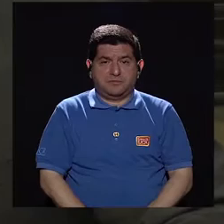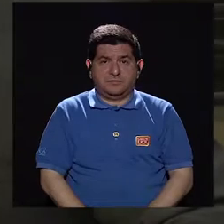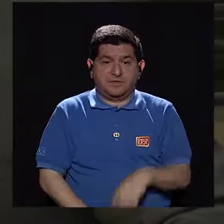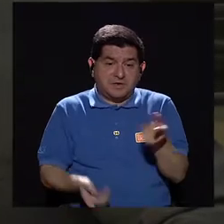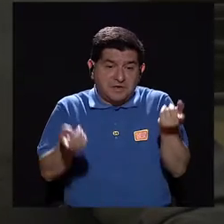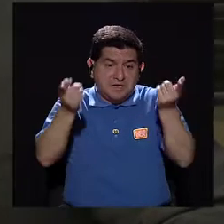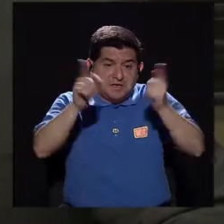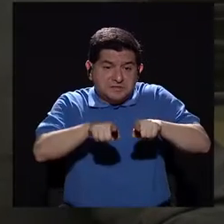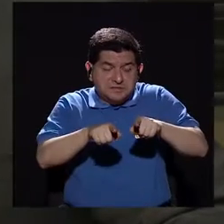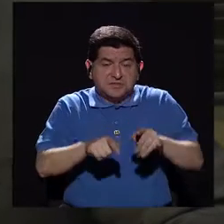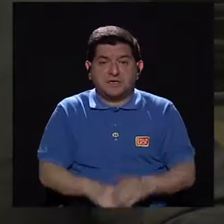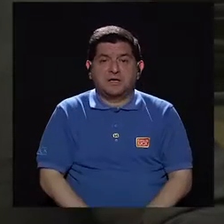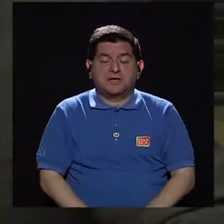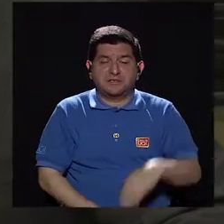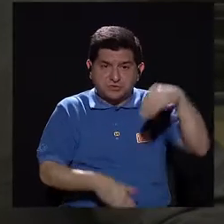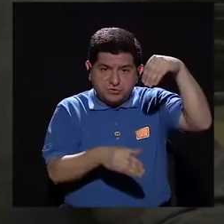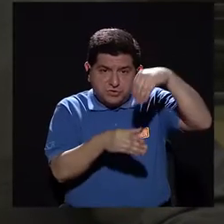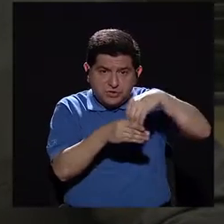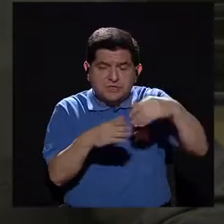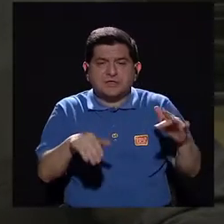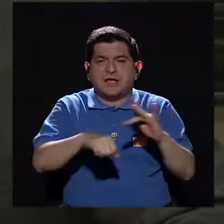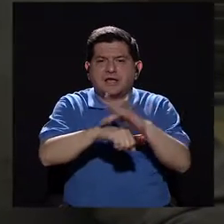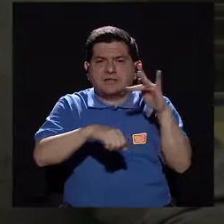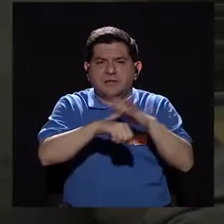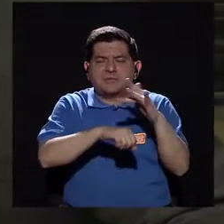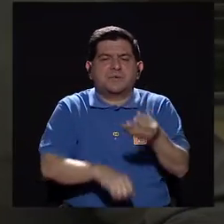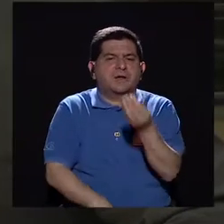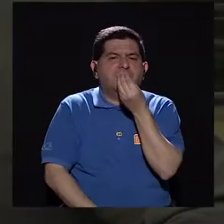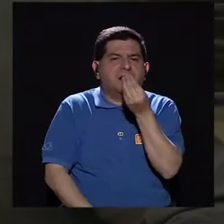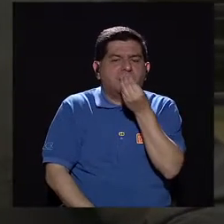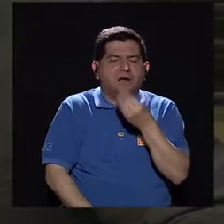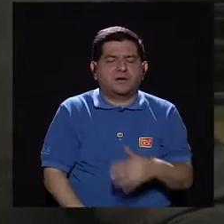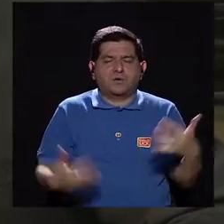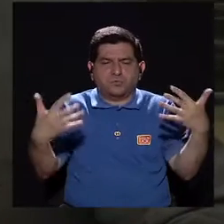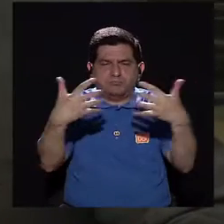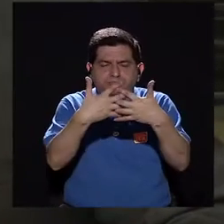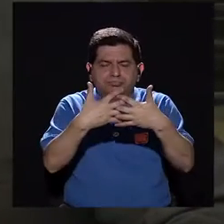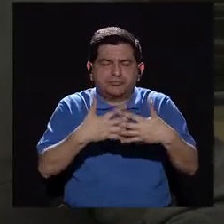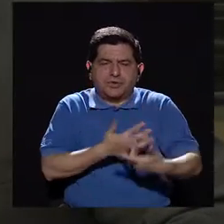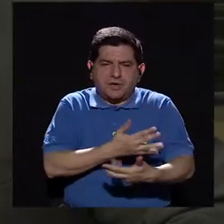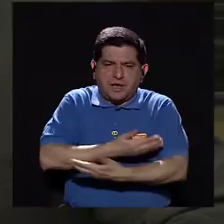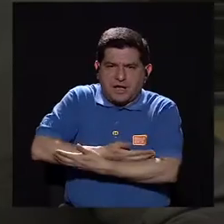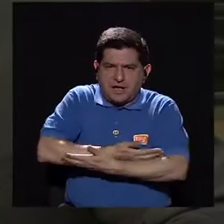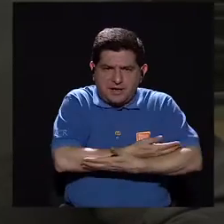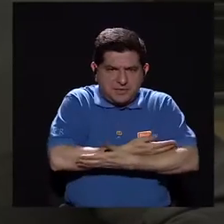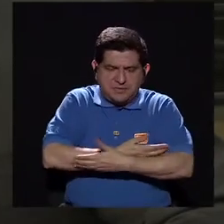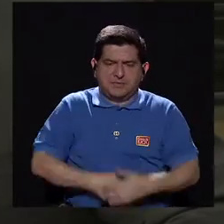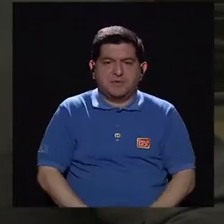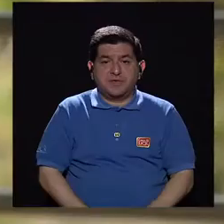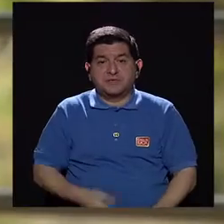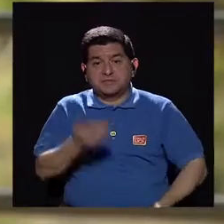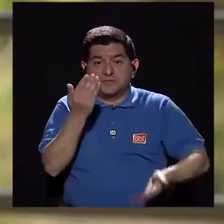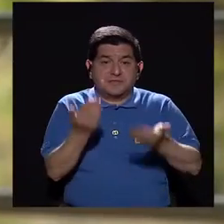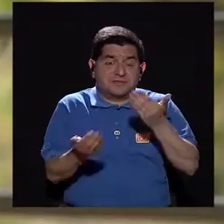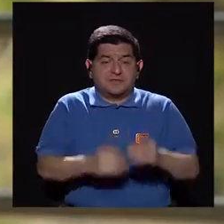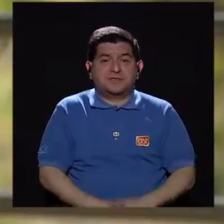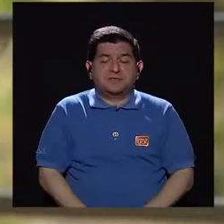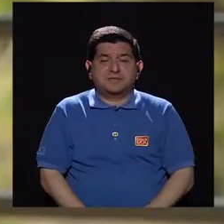materna o sucedáneos, pues se optaba por introducir más tempranamente la alimentación complementaria a los bebés, y a bebés